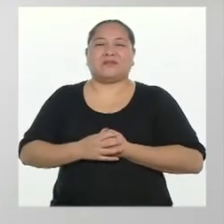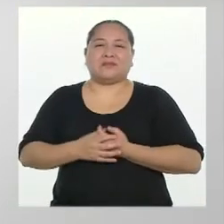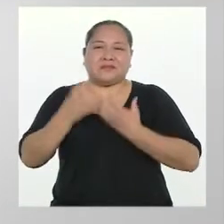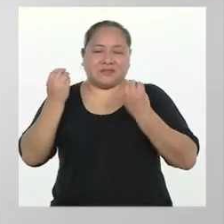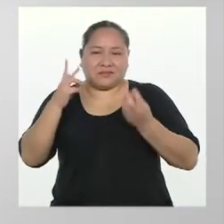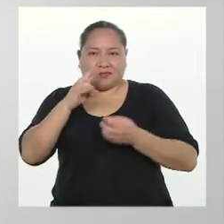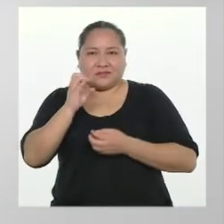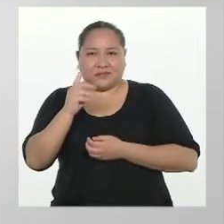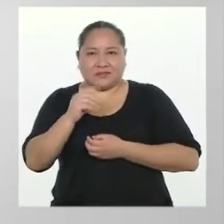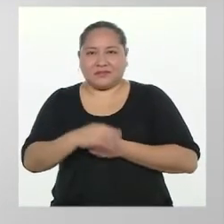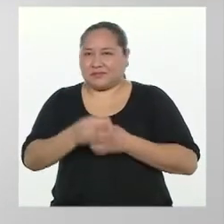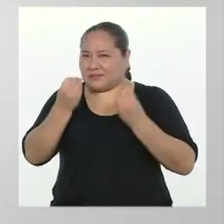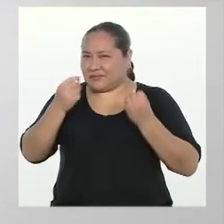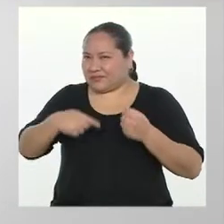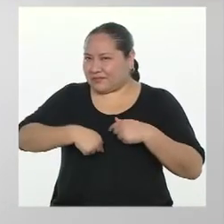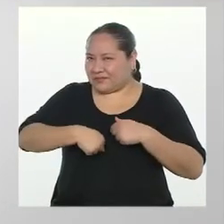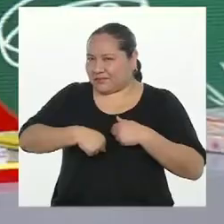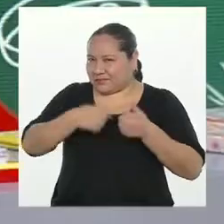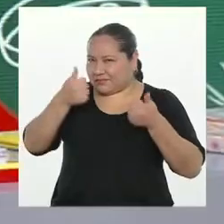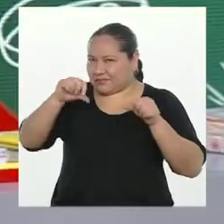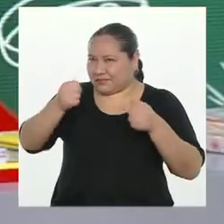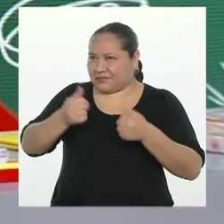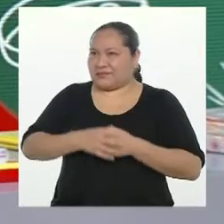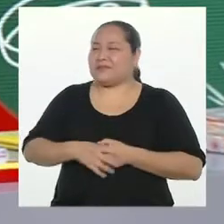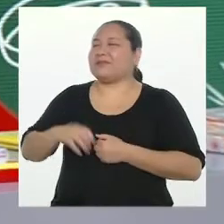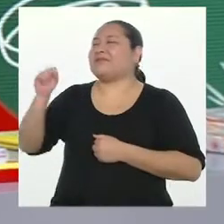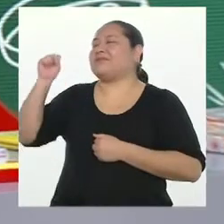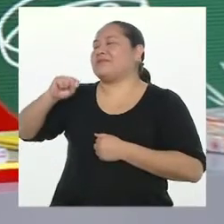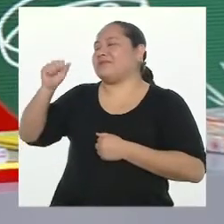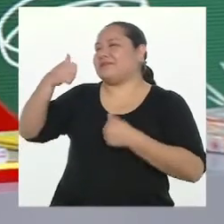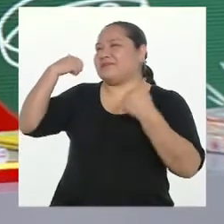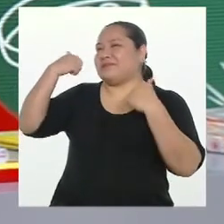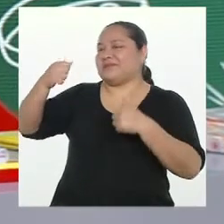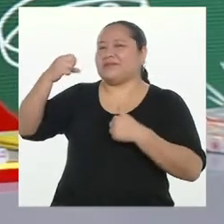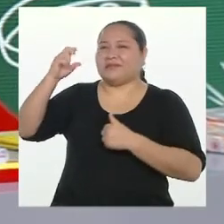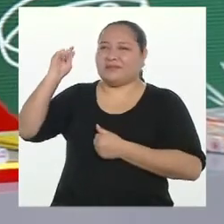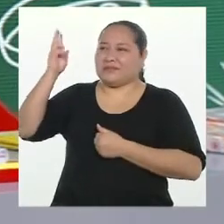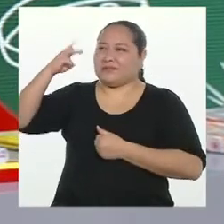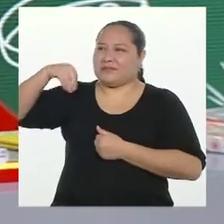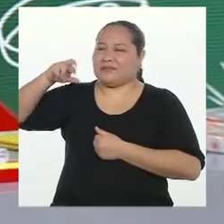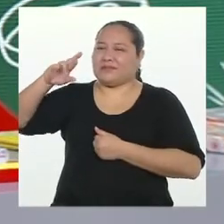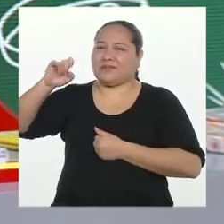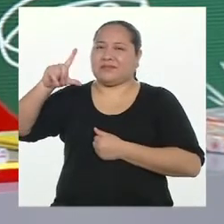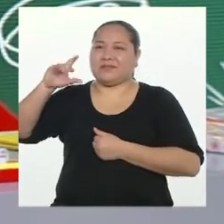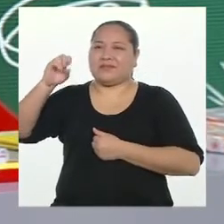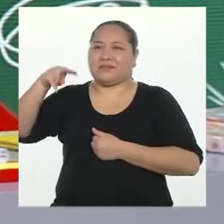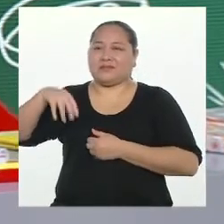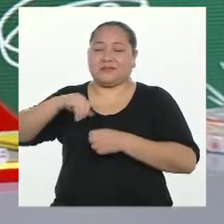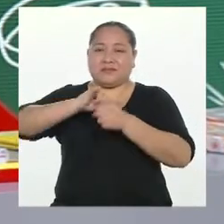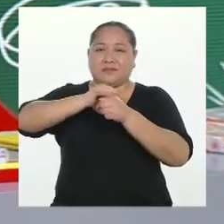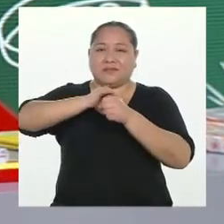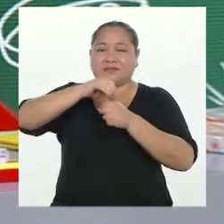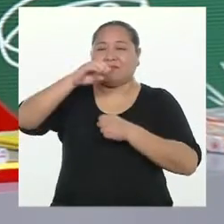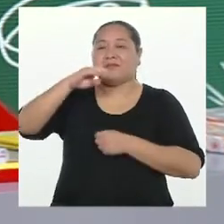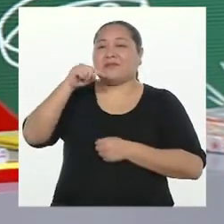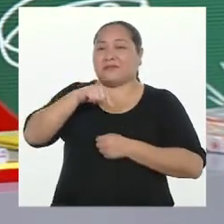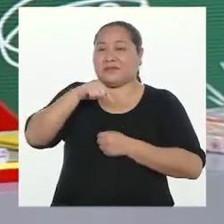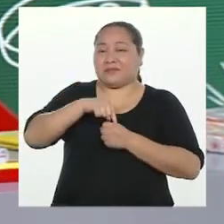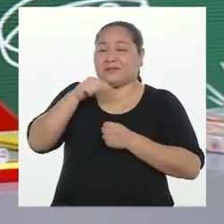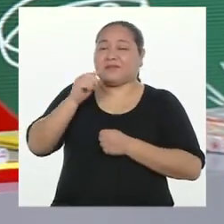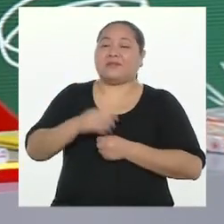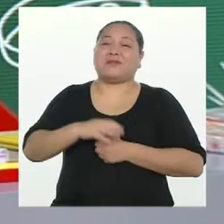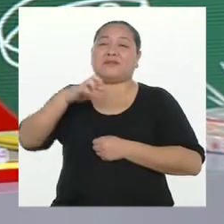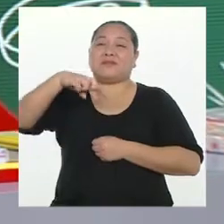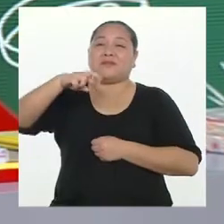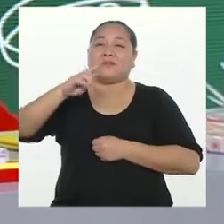tal, Rodrigo? ¿Cómo vas del estómago? Mucho mejor, profesora Marlene. Realmente los probióticos o bacterias buenas del yogurt